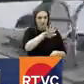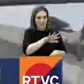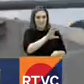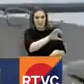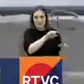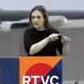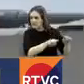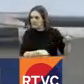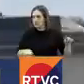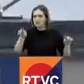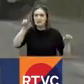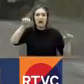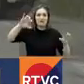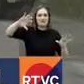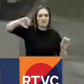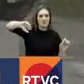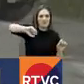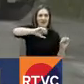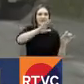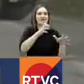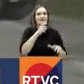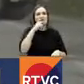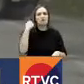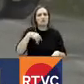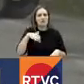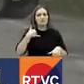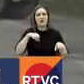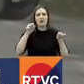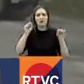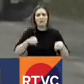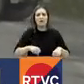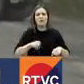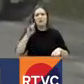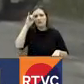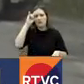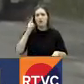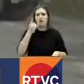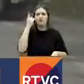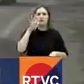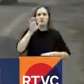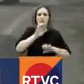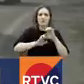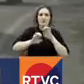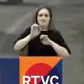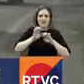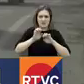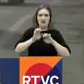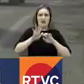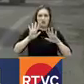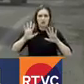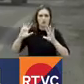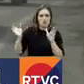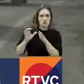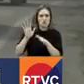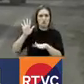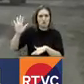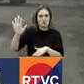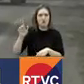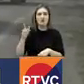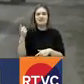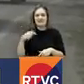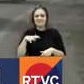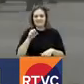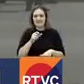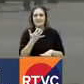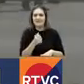Rusia. Así lo confirmó el jefe del Centro Nacional para el Control de Defensa del Kremlin, para quien evacuar y someter Mariupol es